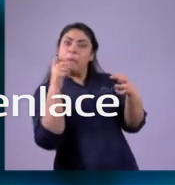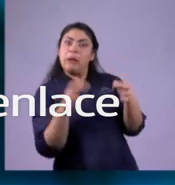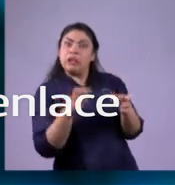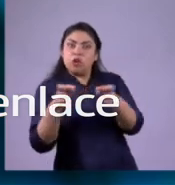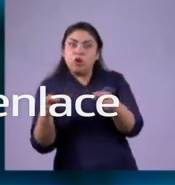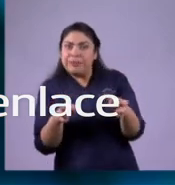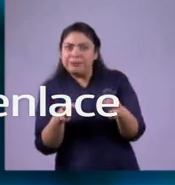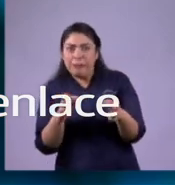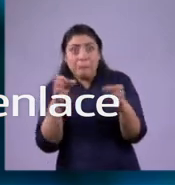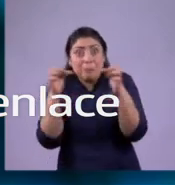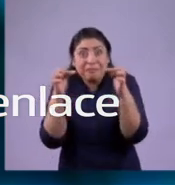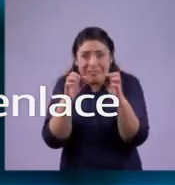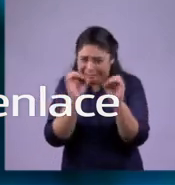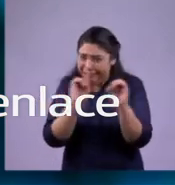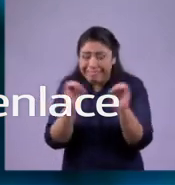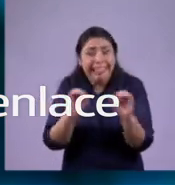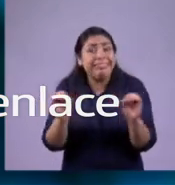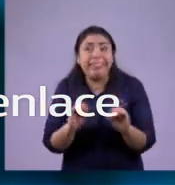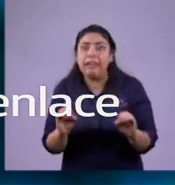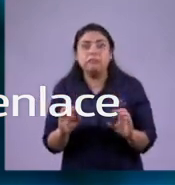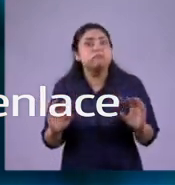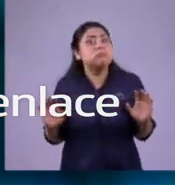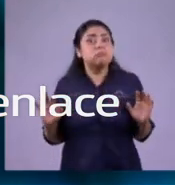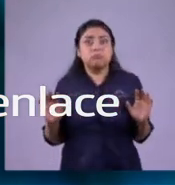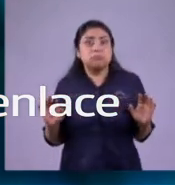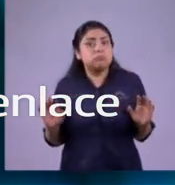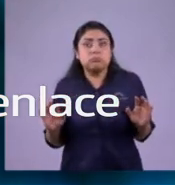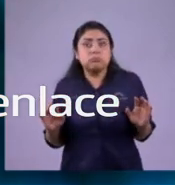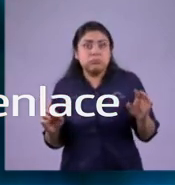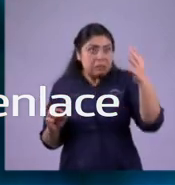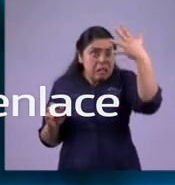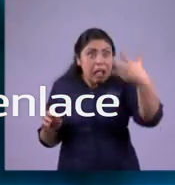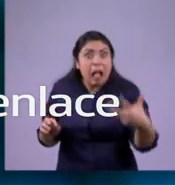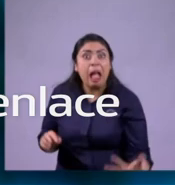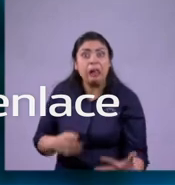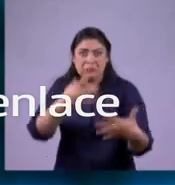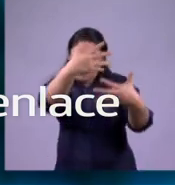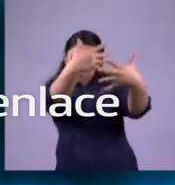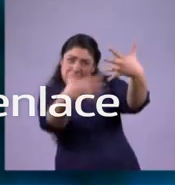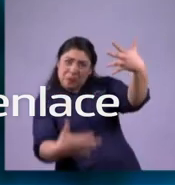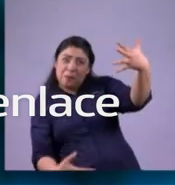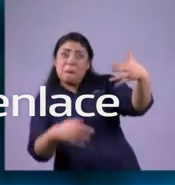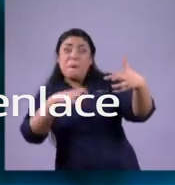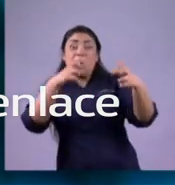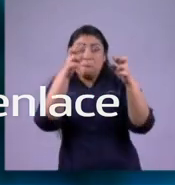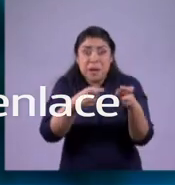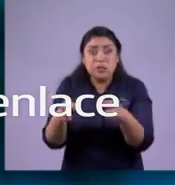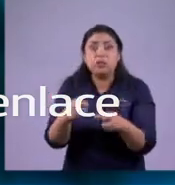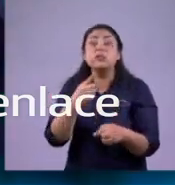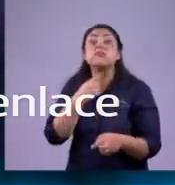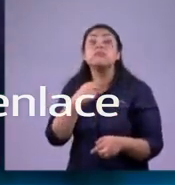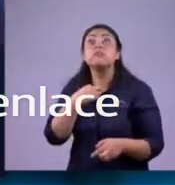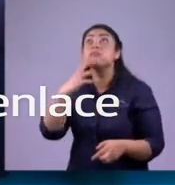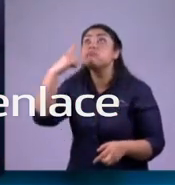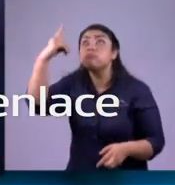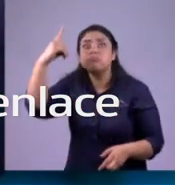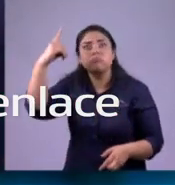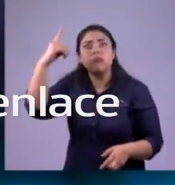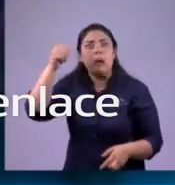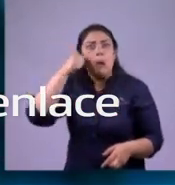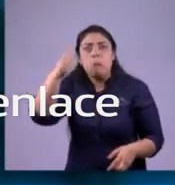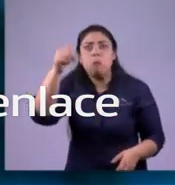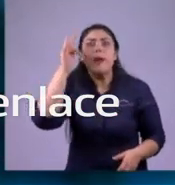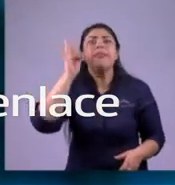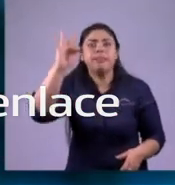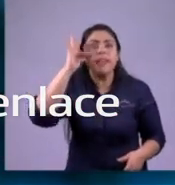no fue precisamente como decimos el santo de nuestra devoción pero fueron agradables delante de dios y alcanzar un buen testimonio